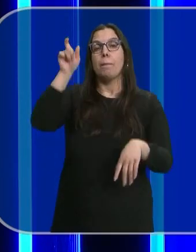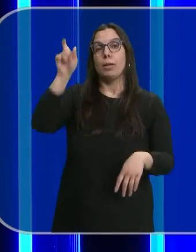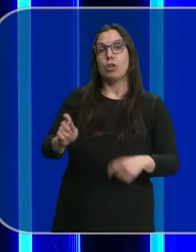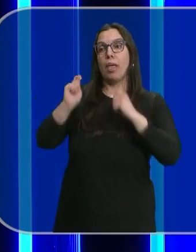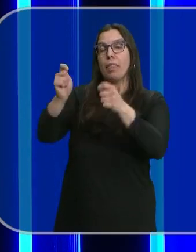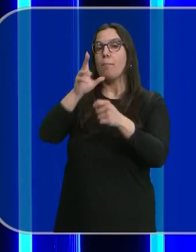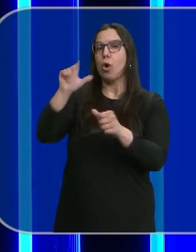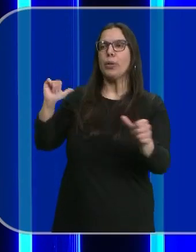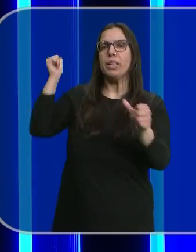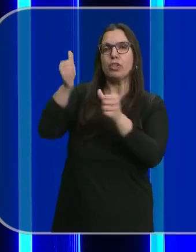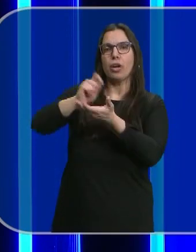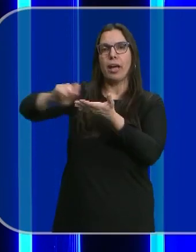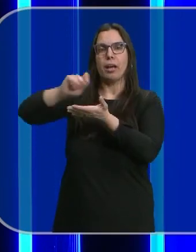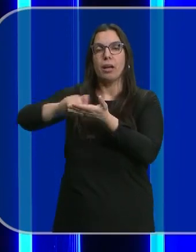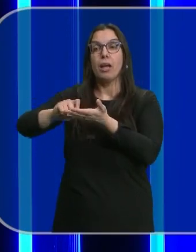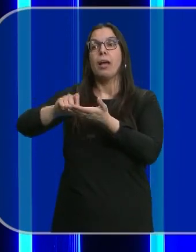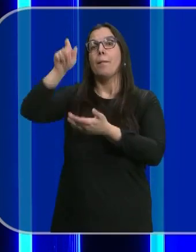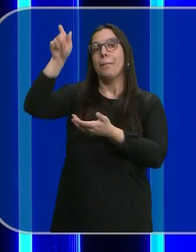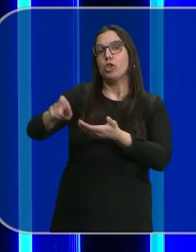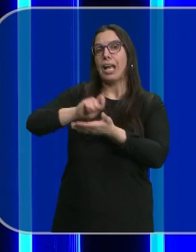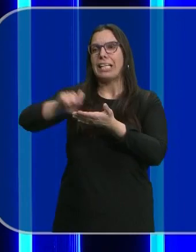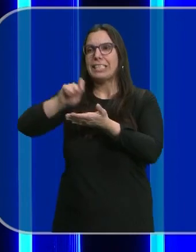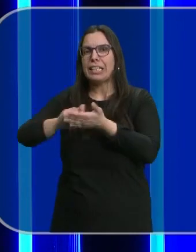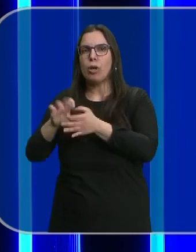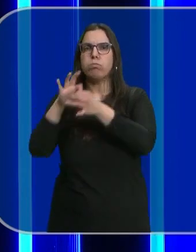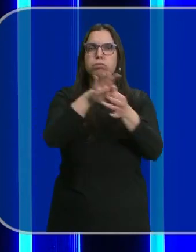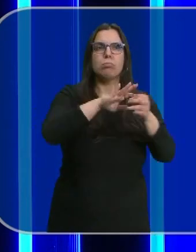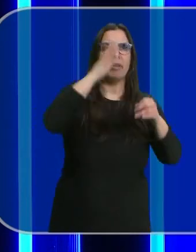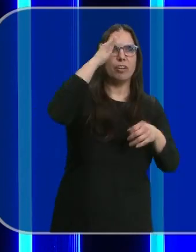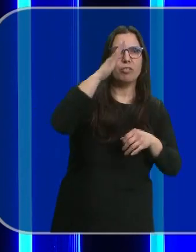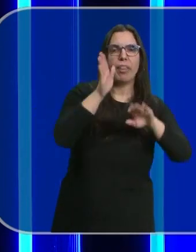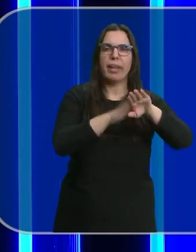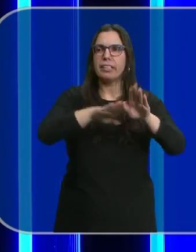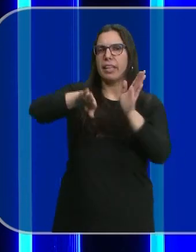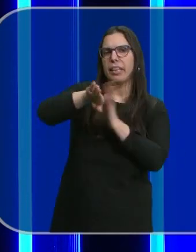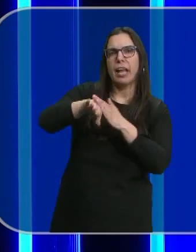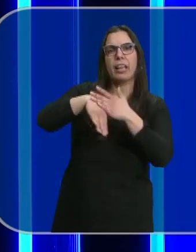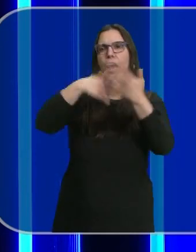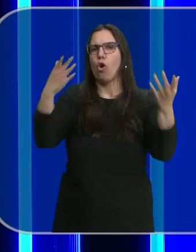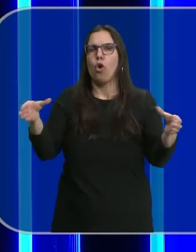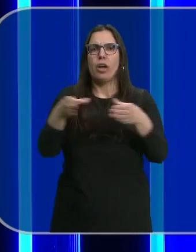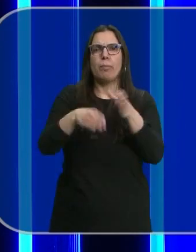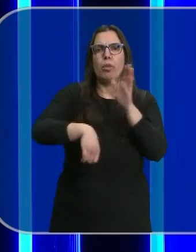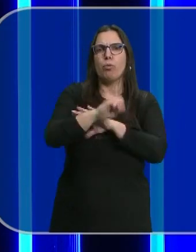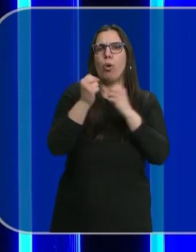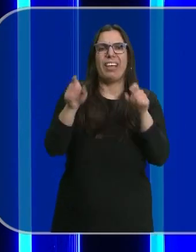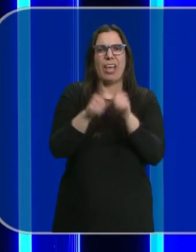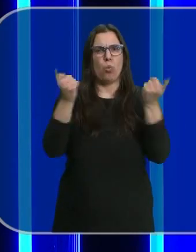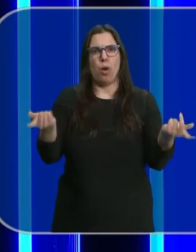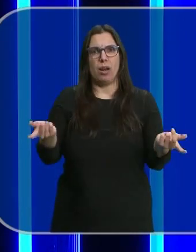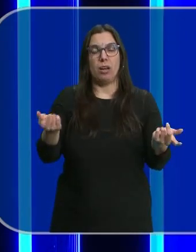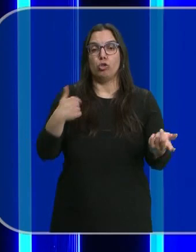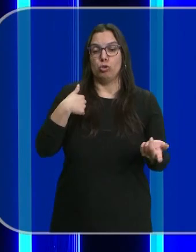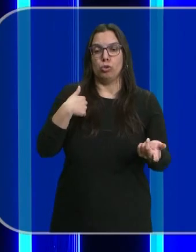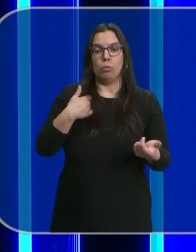trayectoria literaria. Que luego ese escritor está vinculado a la derecha, a la izquierda, es del Madrid, del Atleti, del Numancia, que sea eso, ¿qué tiene que ver? Yo voy a